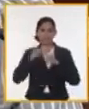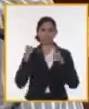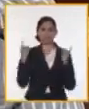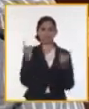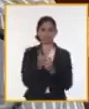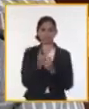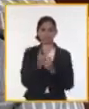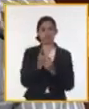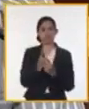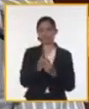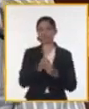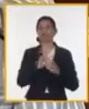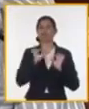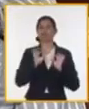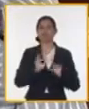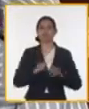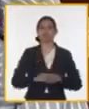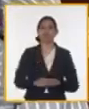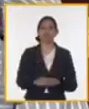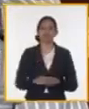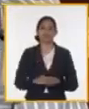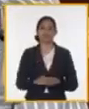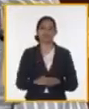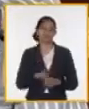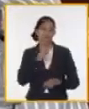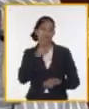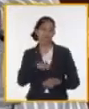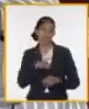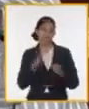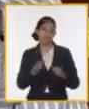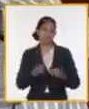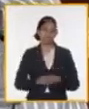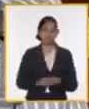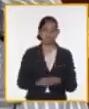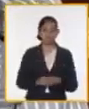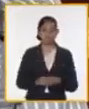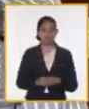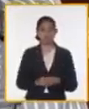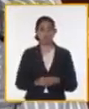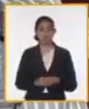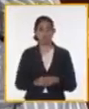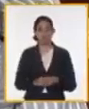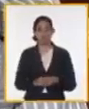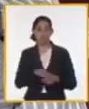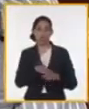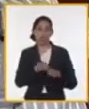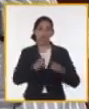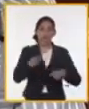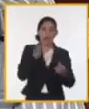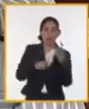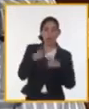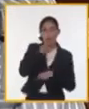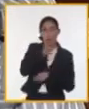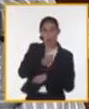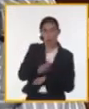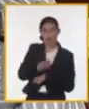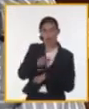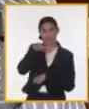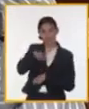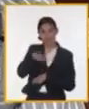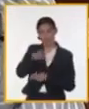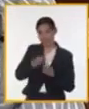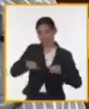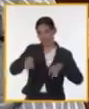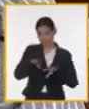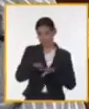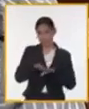drogas en general. Tan solo si nos referimos al consumo multimedia al que están sometidos los jóvenes en la actualidad en